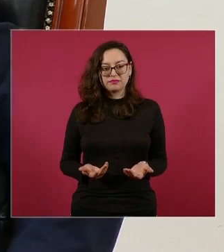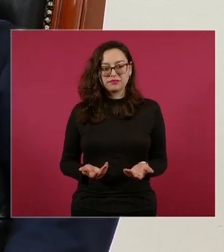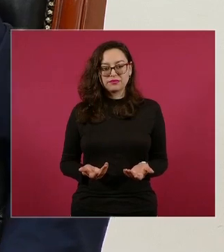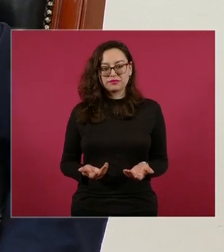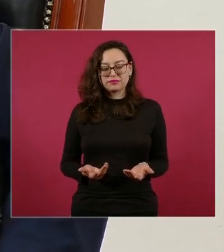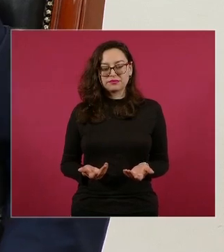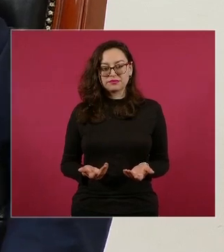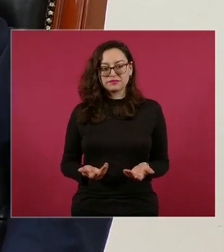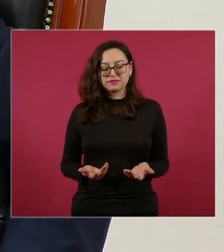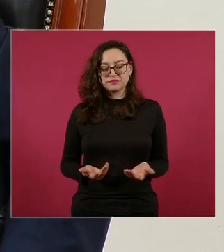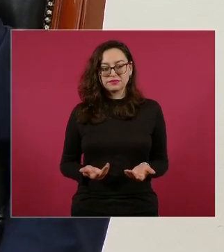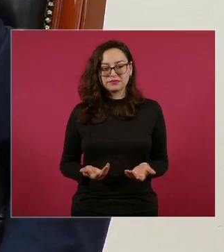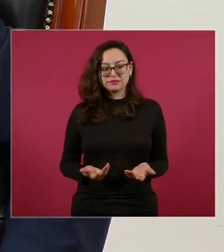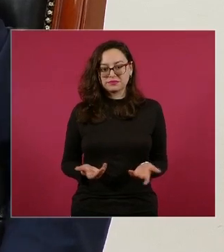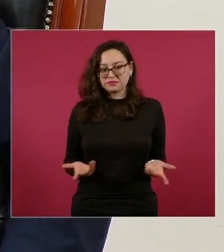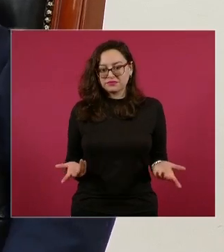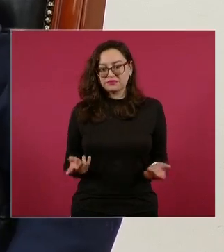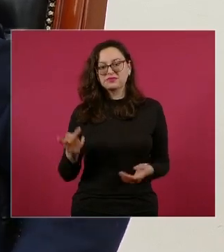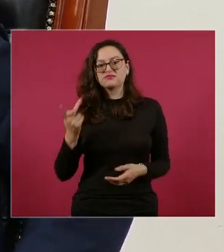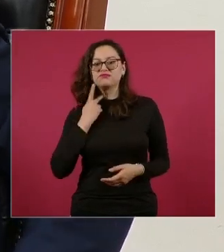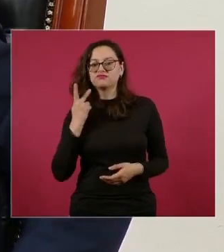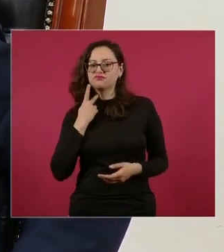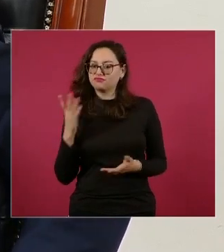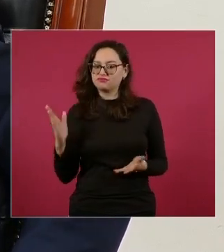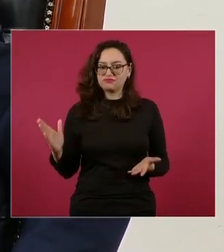Eso no tiene que ver con la política.